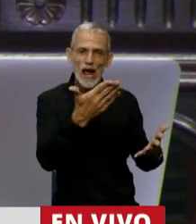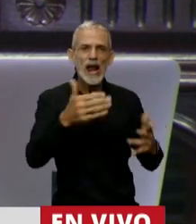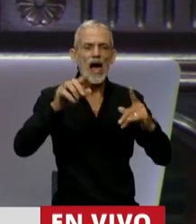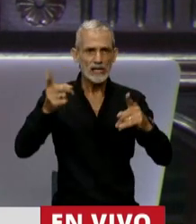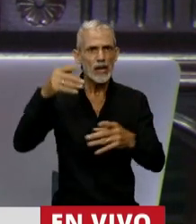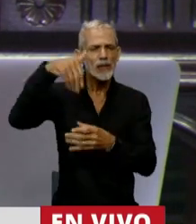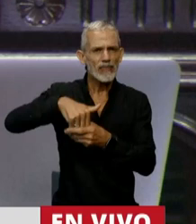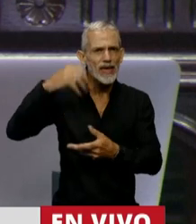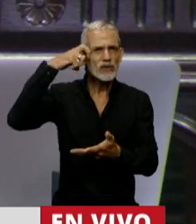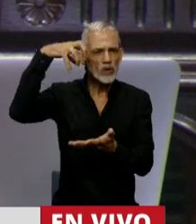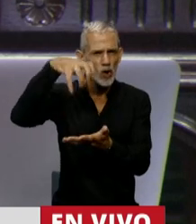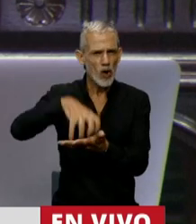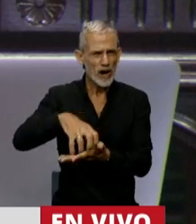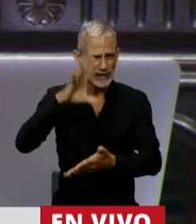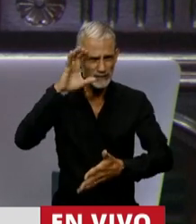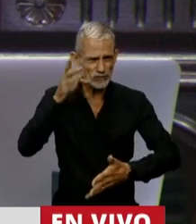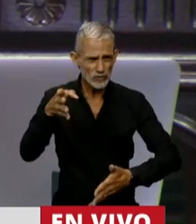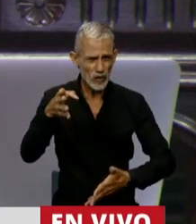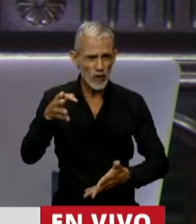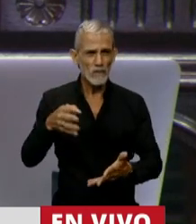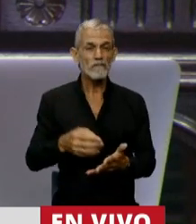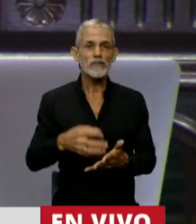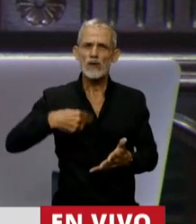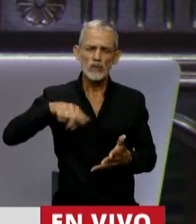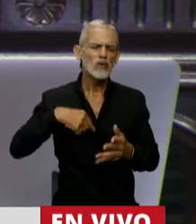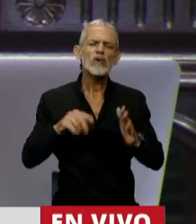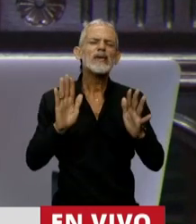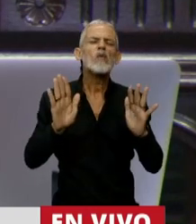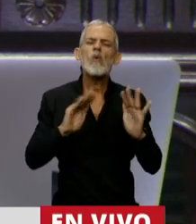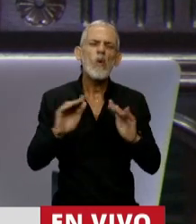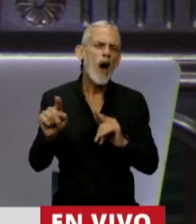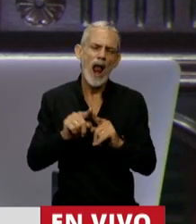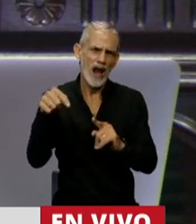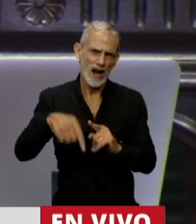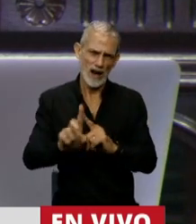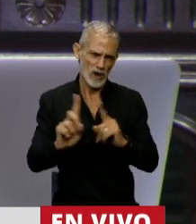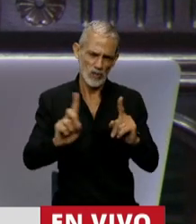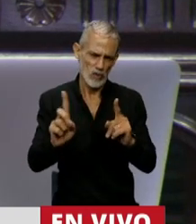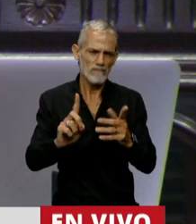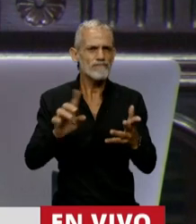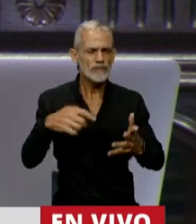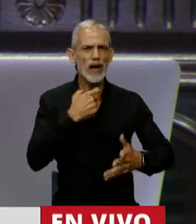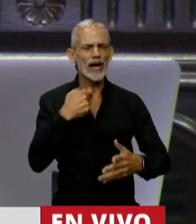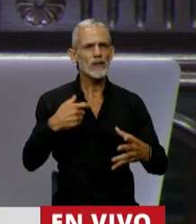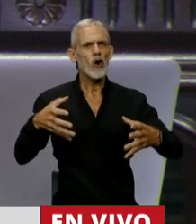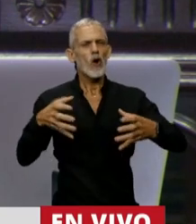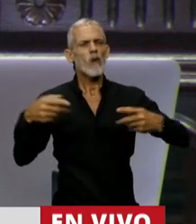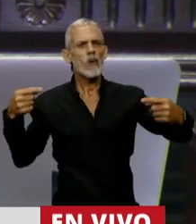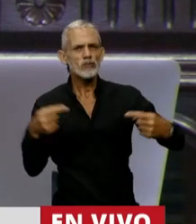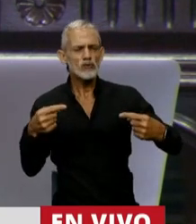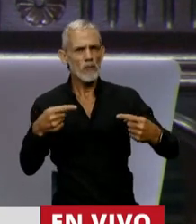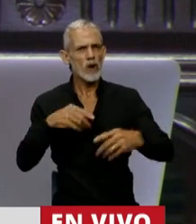adentro de este recinto. Nosotros no vamos a hacer lo mismo, queremos ser una oposición